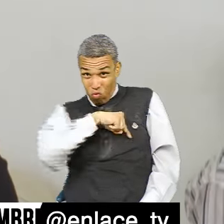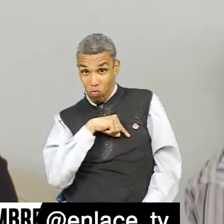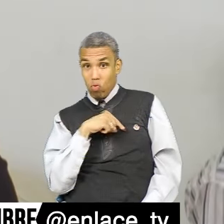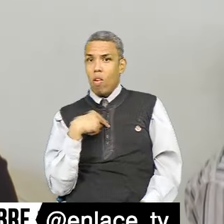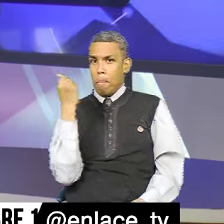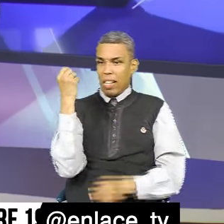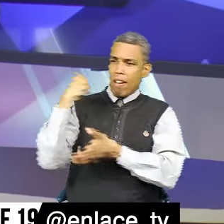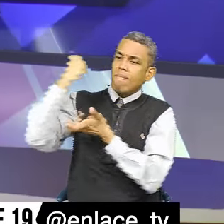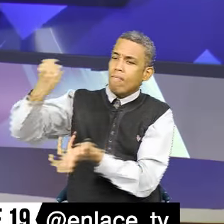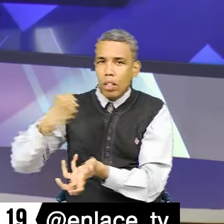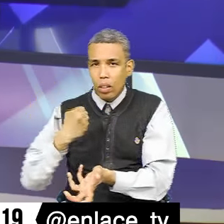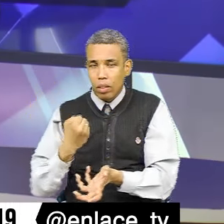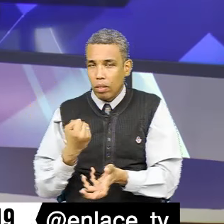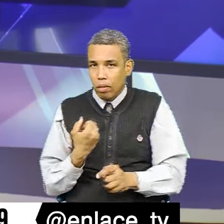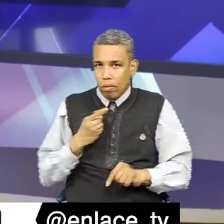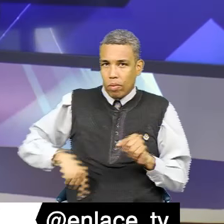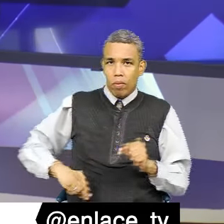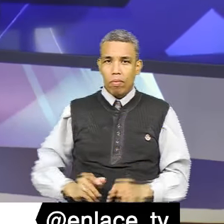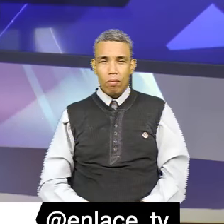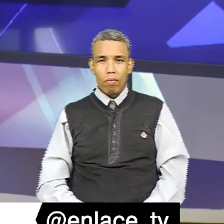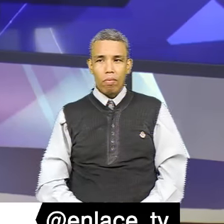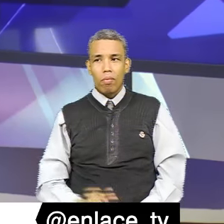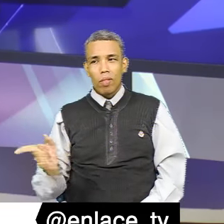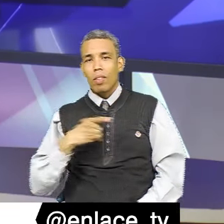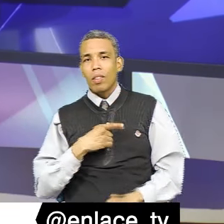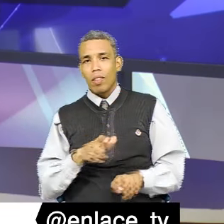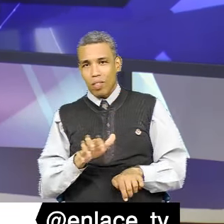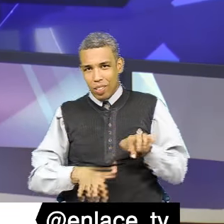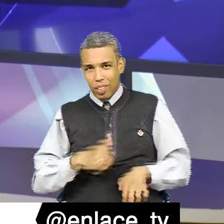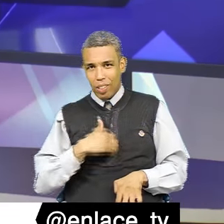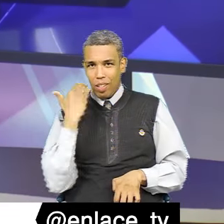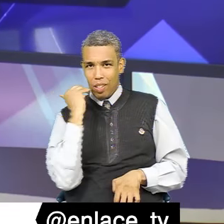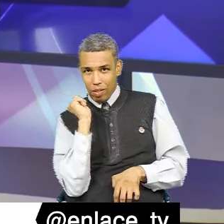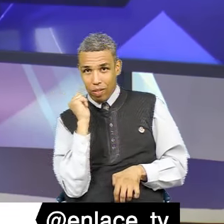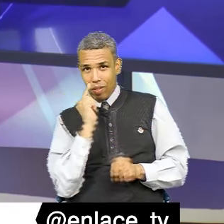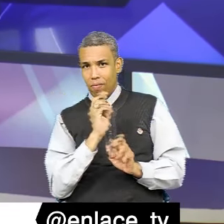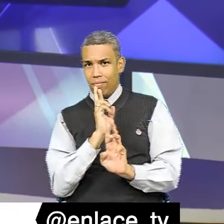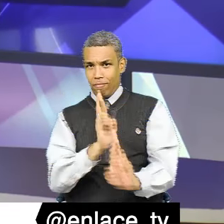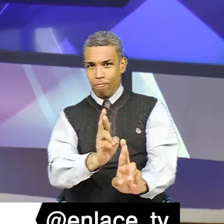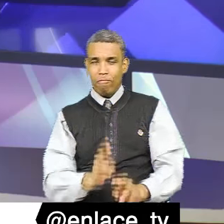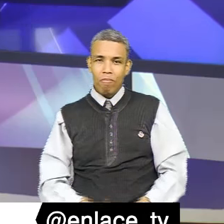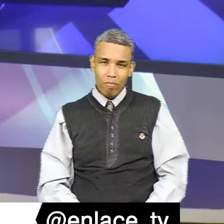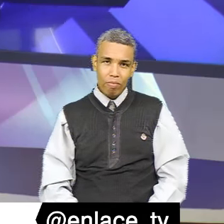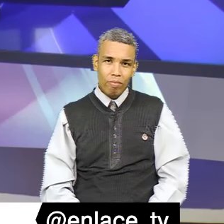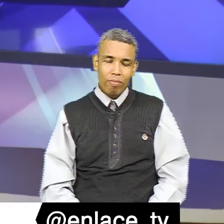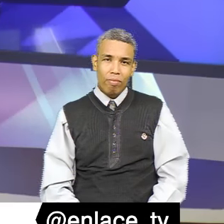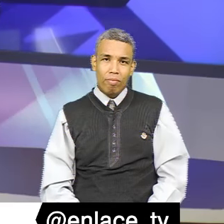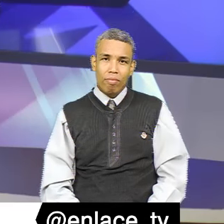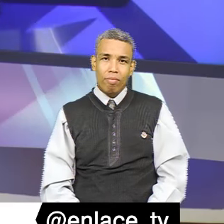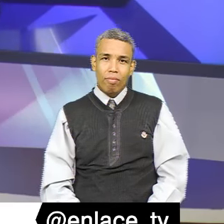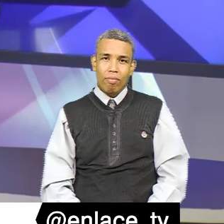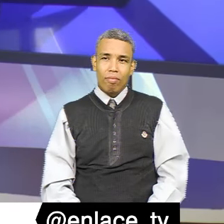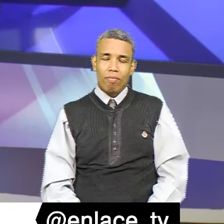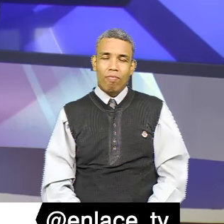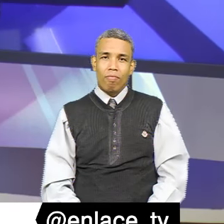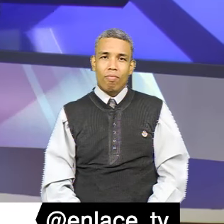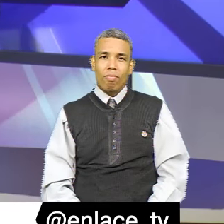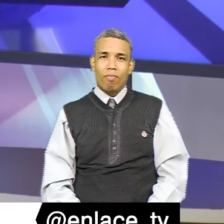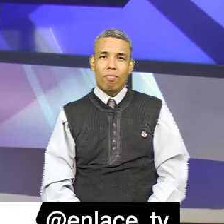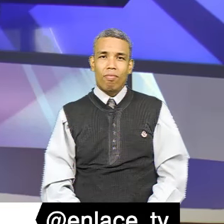inversión. Es la respuesta de la Secretaría de Educación ante esta denuncia que hace la comunidad preocupada por esta escuela